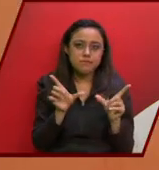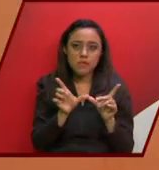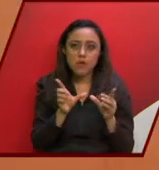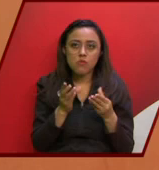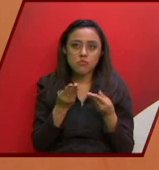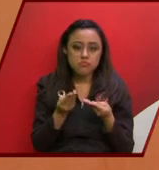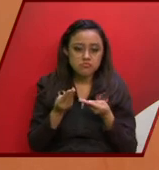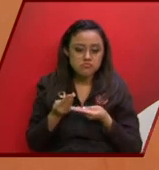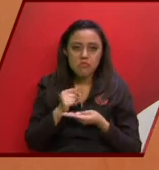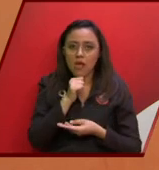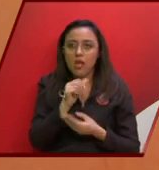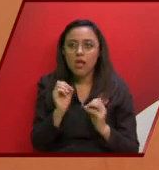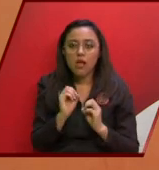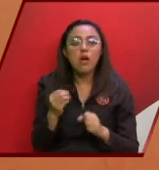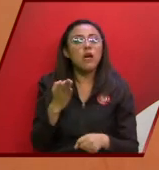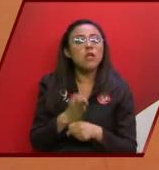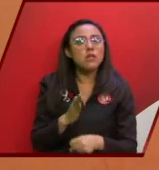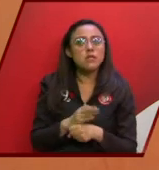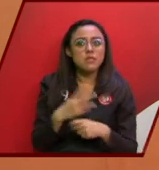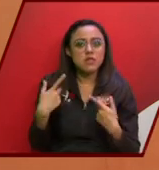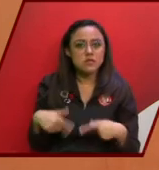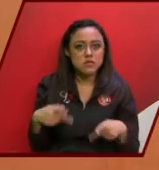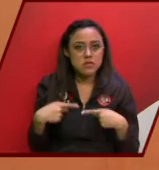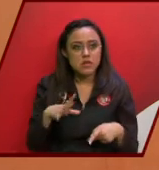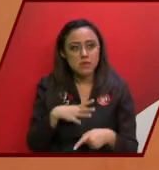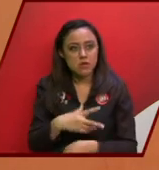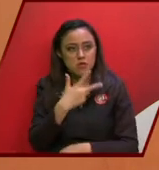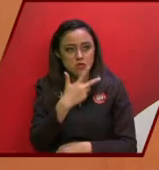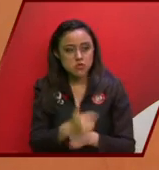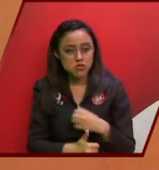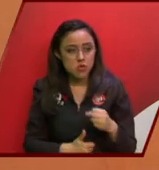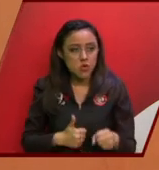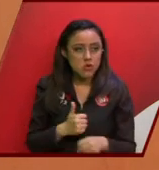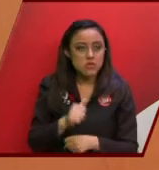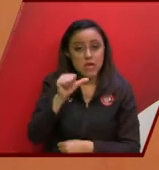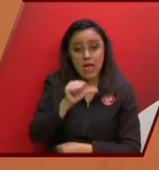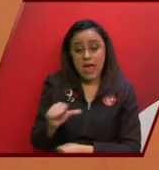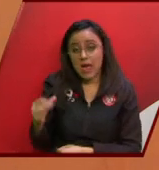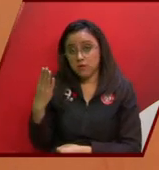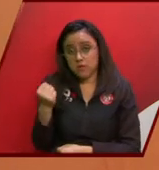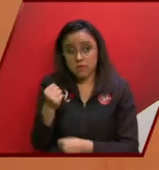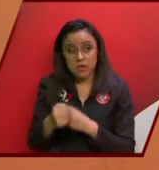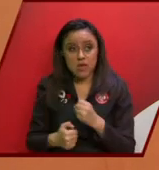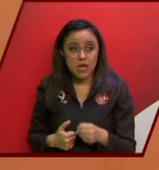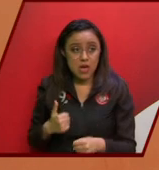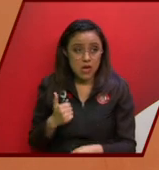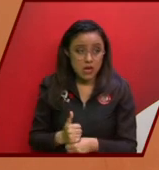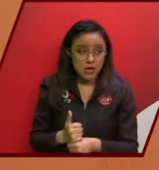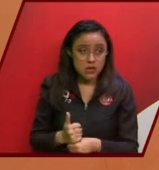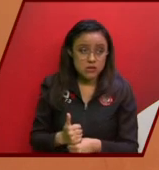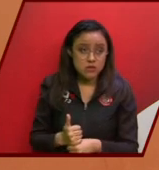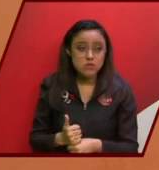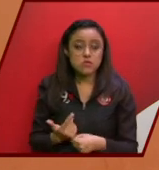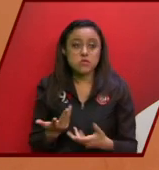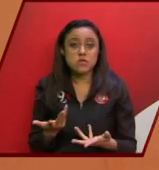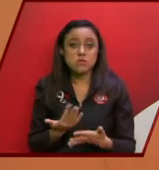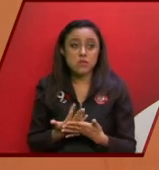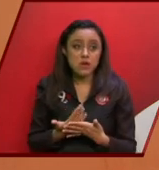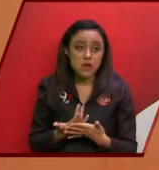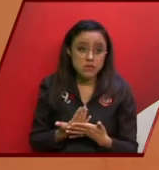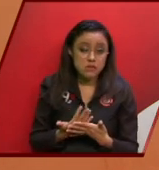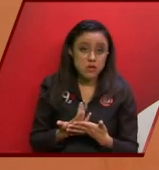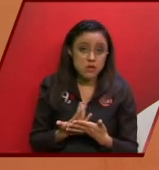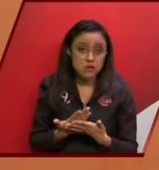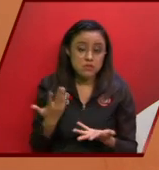Ahorita el mayor número que nosotros tenemos ahorita en la actualidad es de 8 años a 9 años, el mayor número de en espera de la